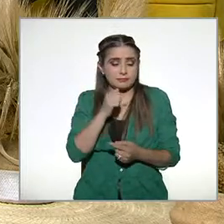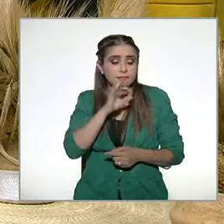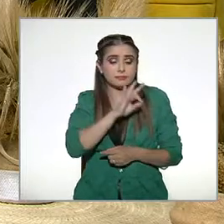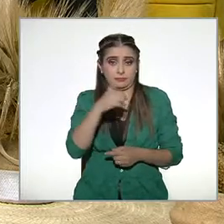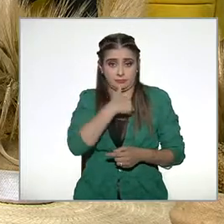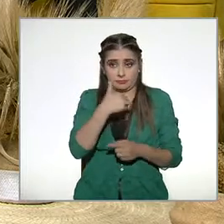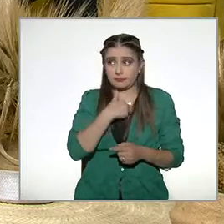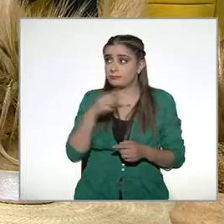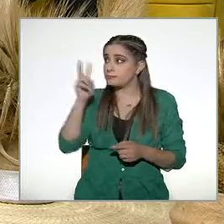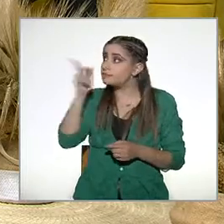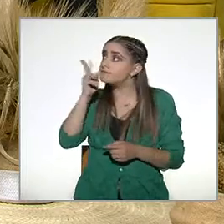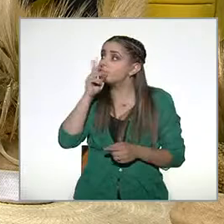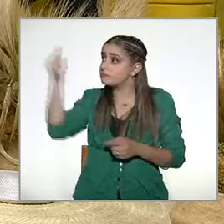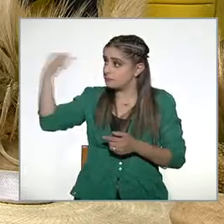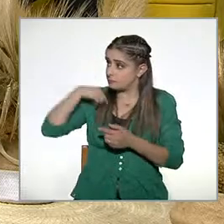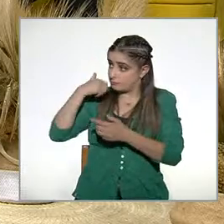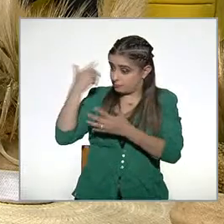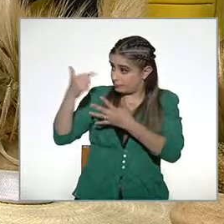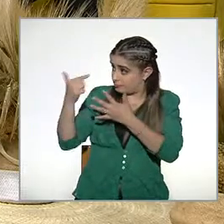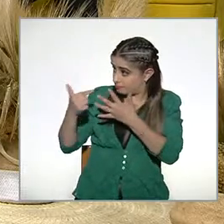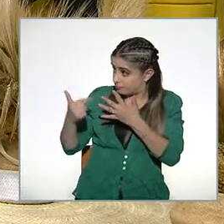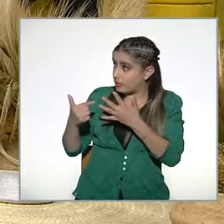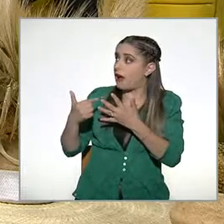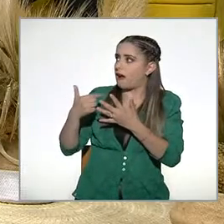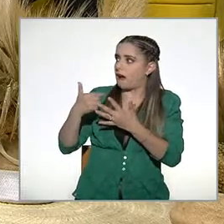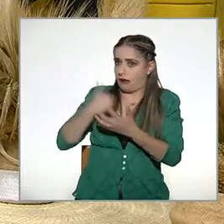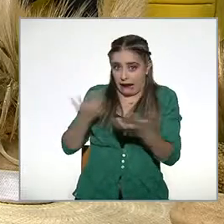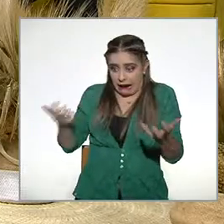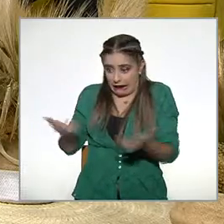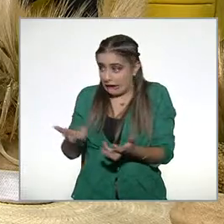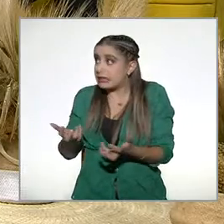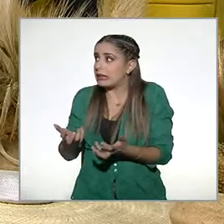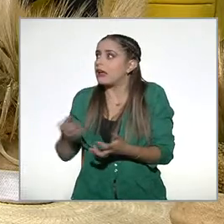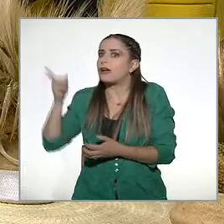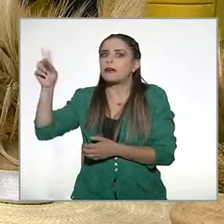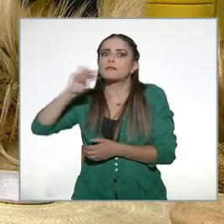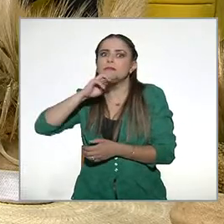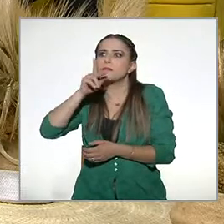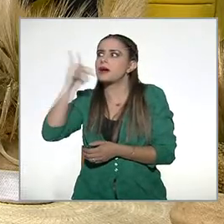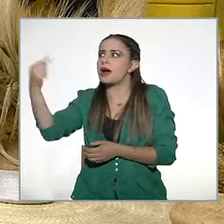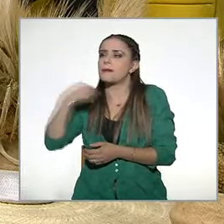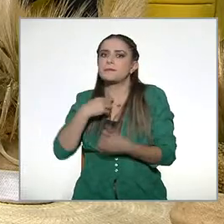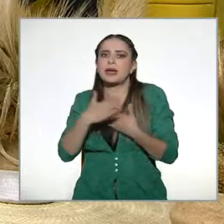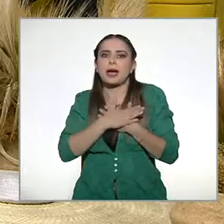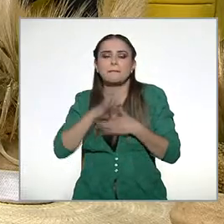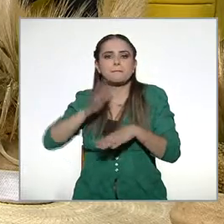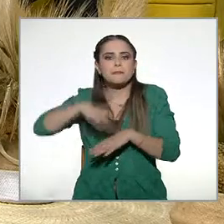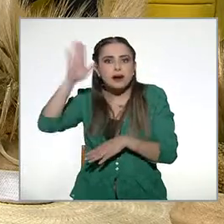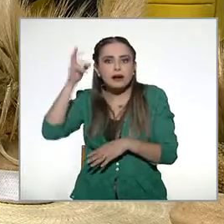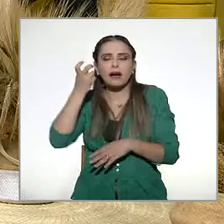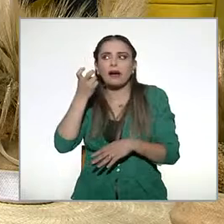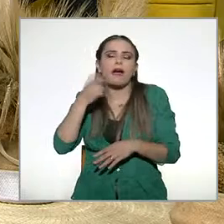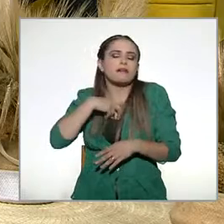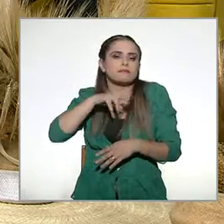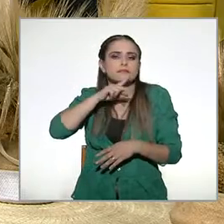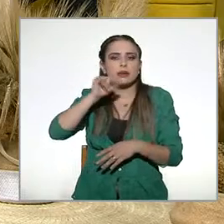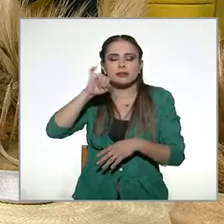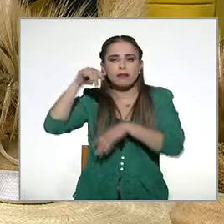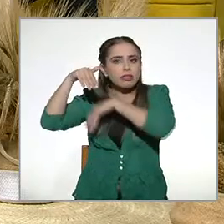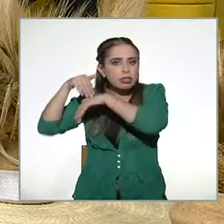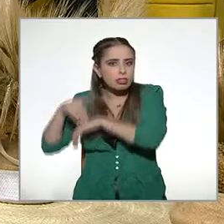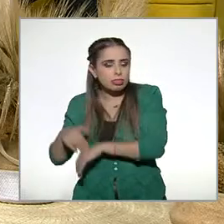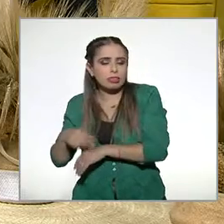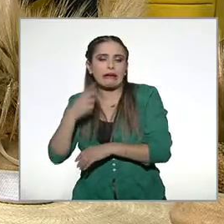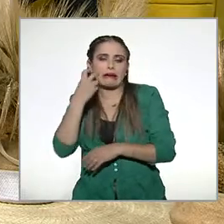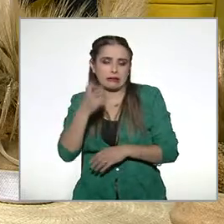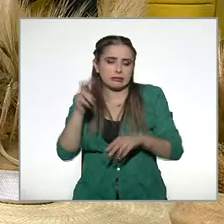yo doy eso que esperan mis padres de mí mis padres me aman eventualmente es decir algo del amor también está en juego y en el efecto pigmalión